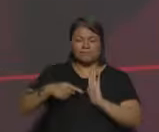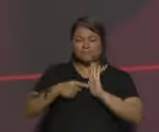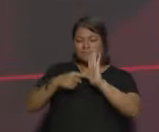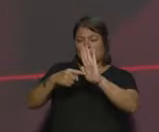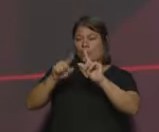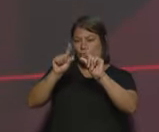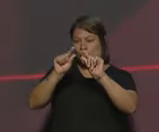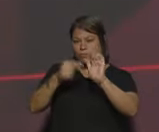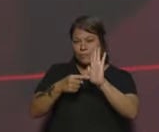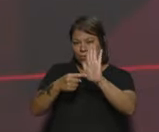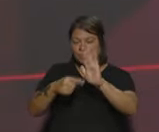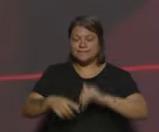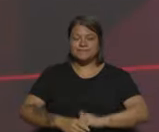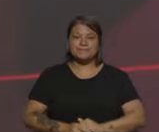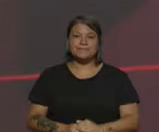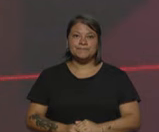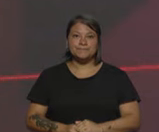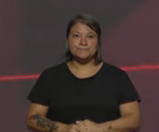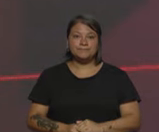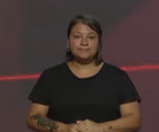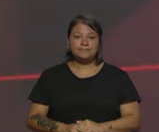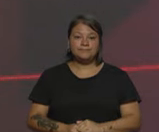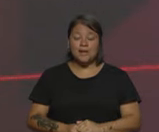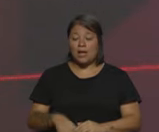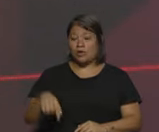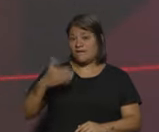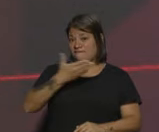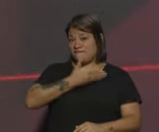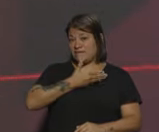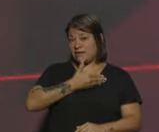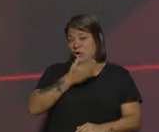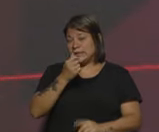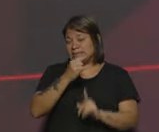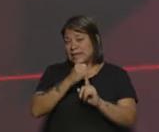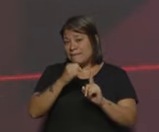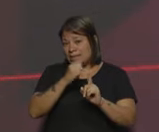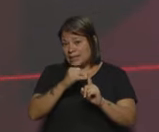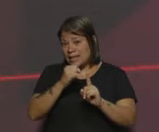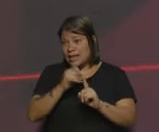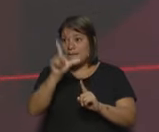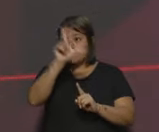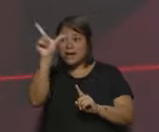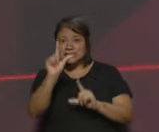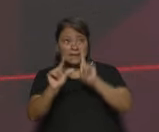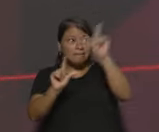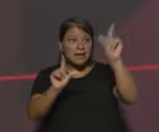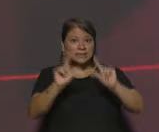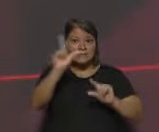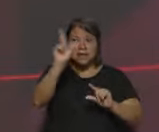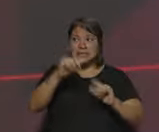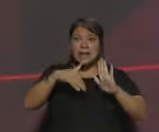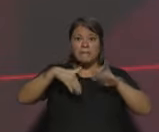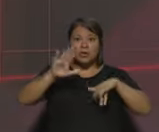números Ni más ni menos porque eh Ya estamos a mitad de mes y la mayoría de los países han dado a conocer sus